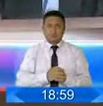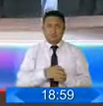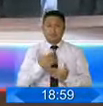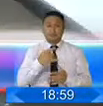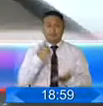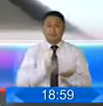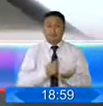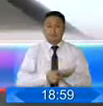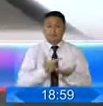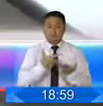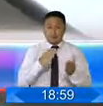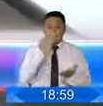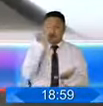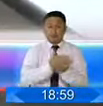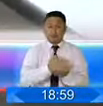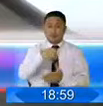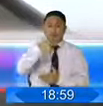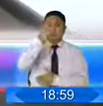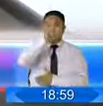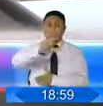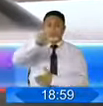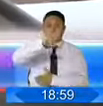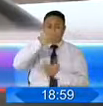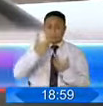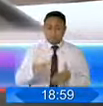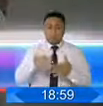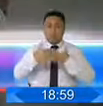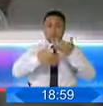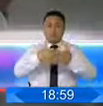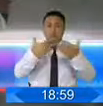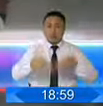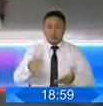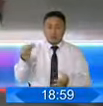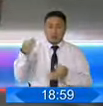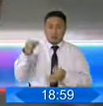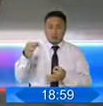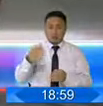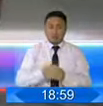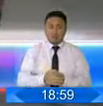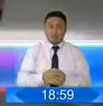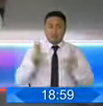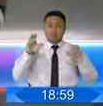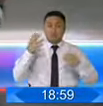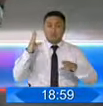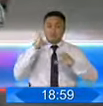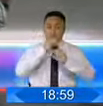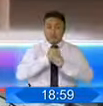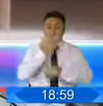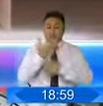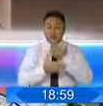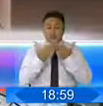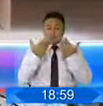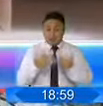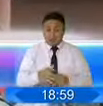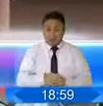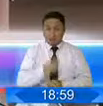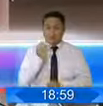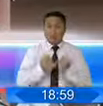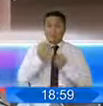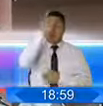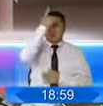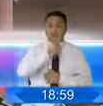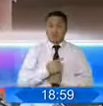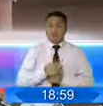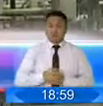este lunes, donde se espera cumplir con la etapa documental, alegatos, y en horas de la noche posiblemente ya se pueda conocer el